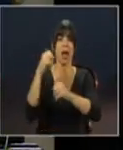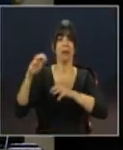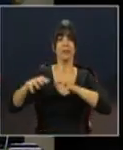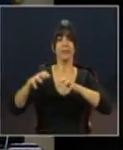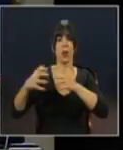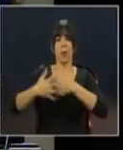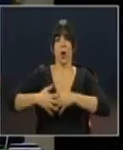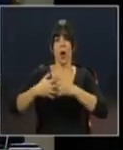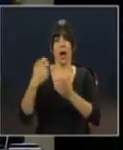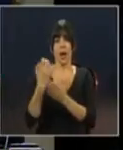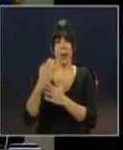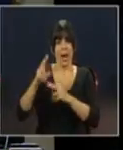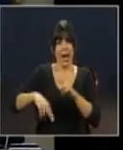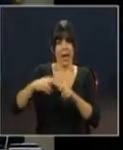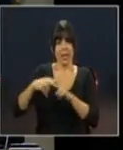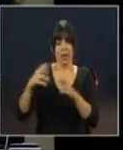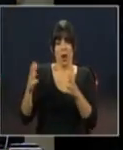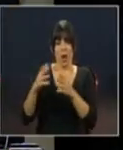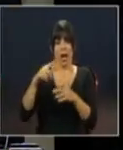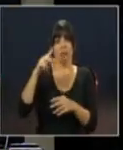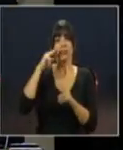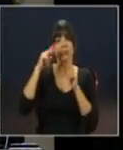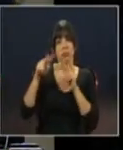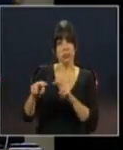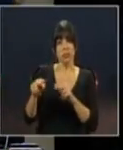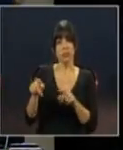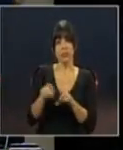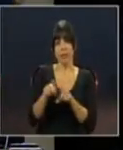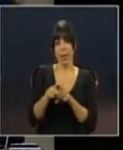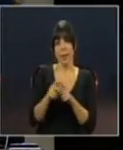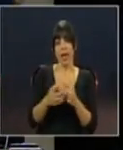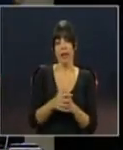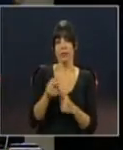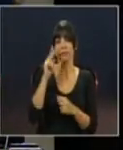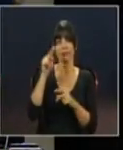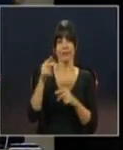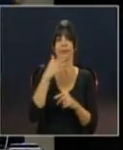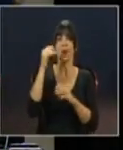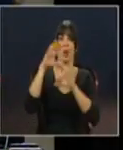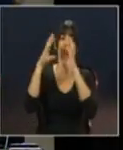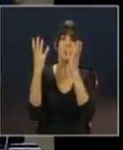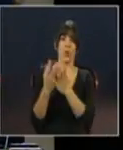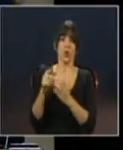motor de la economía nacional y considerada, dicho sea de paso, la mejor del mundo.